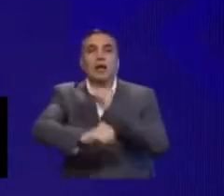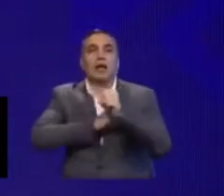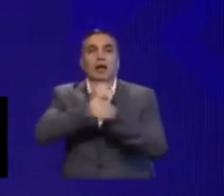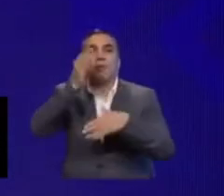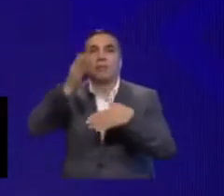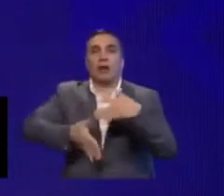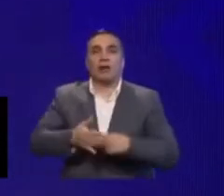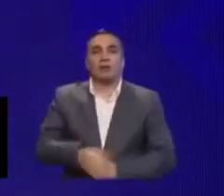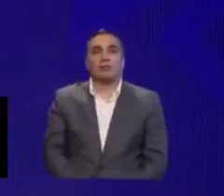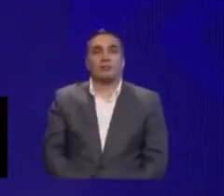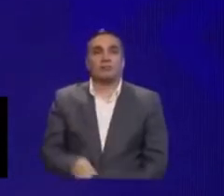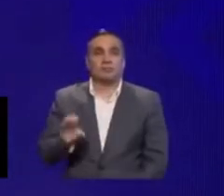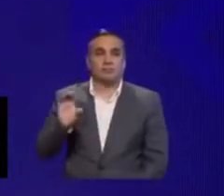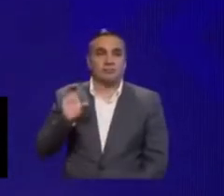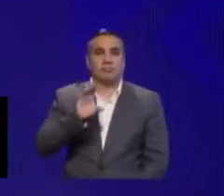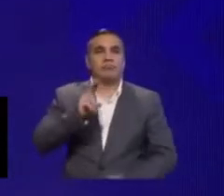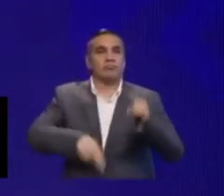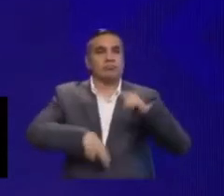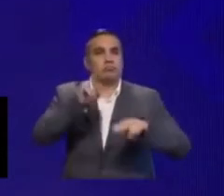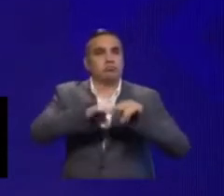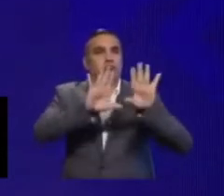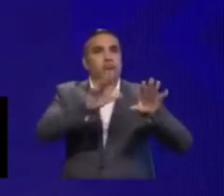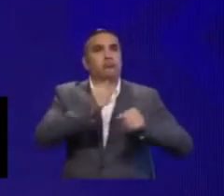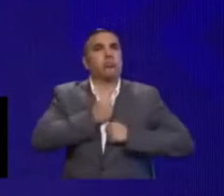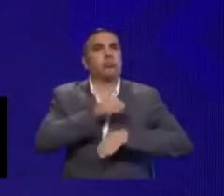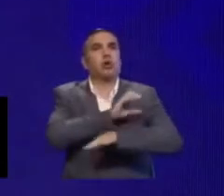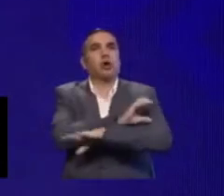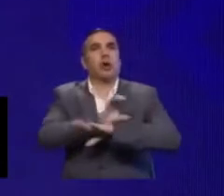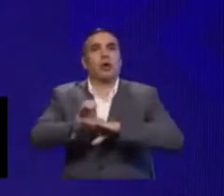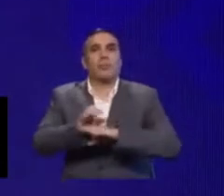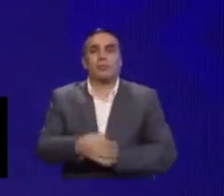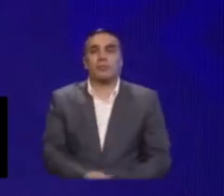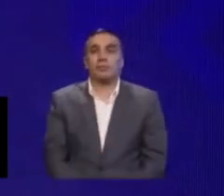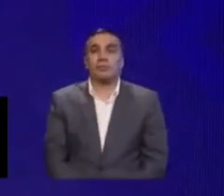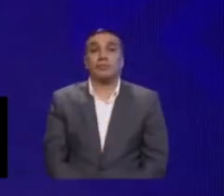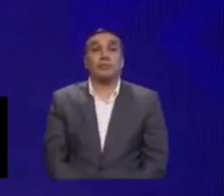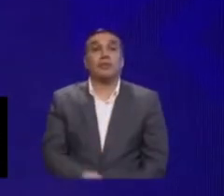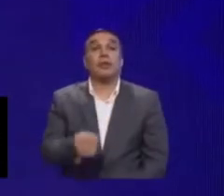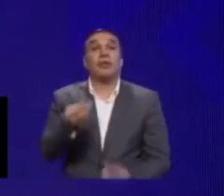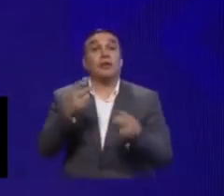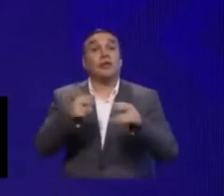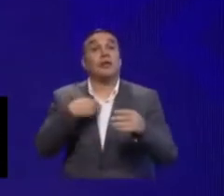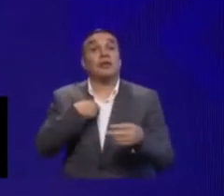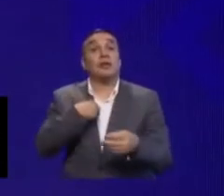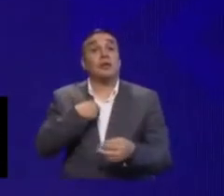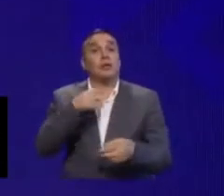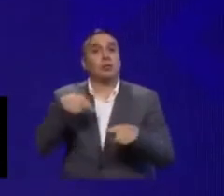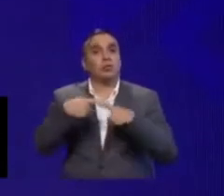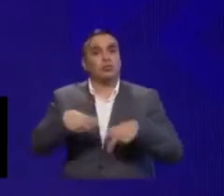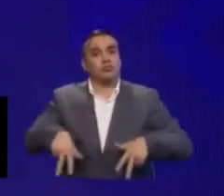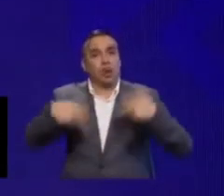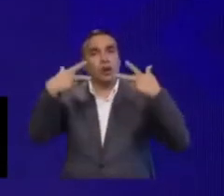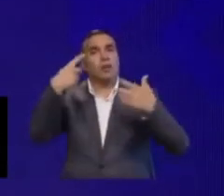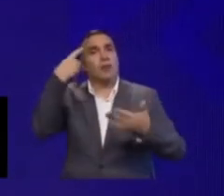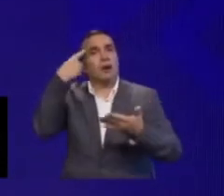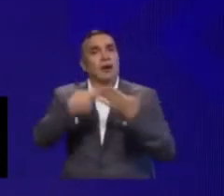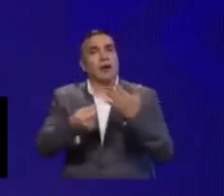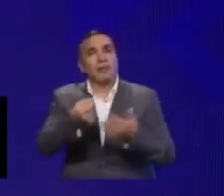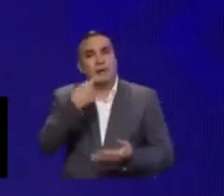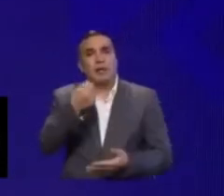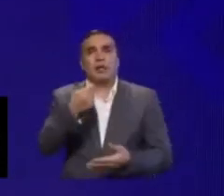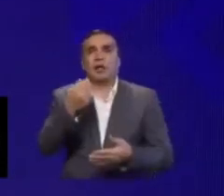plazo, invirtiendo en obras de infraestructura en el campo, llevando la telemedicina y la teleeducación al campo